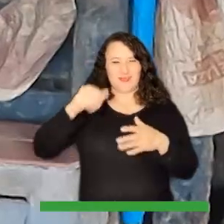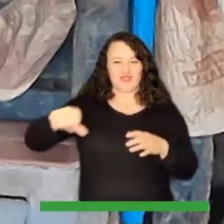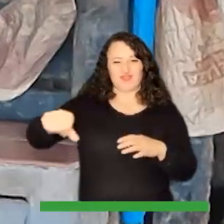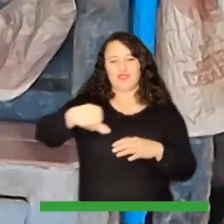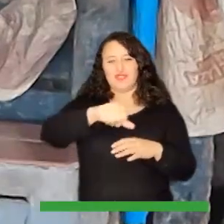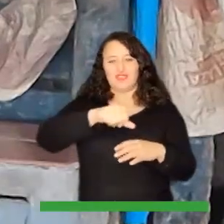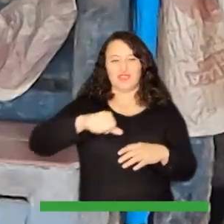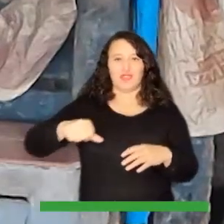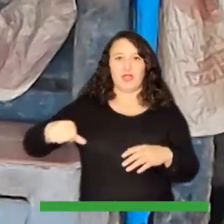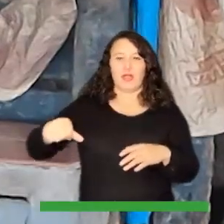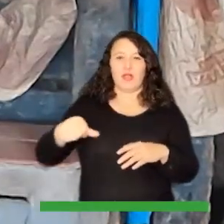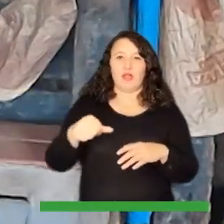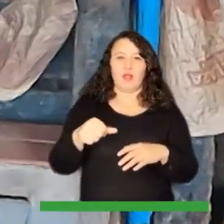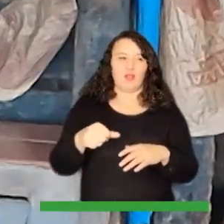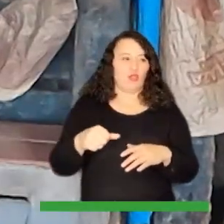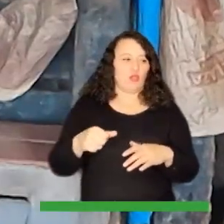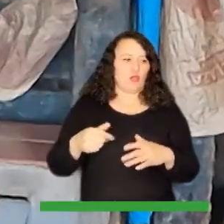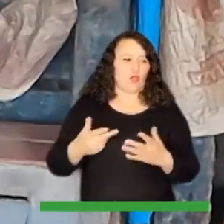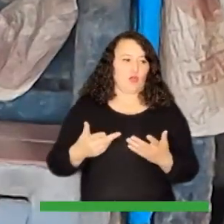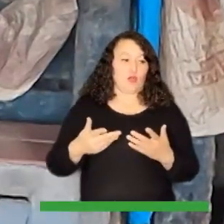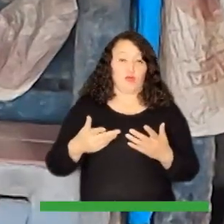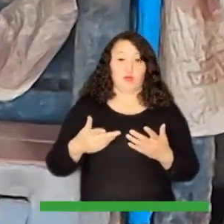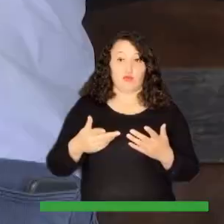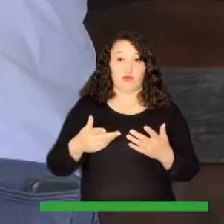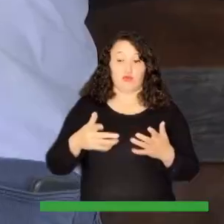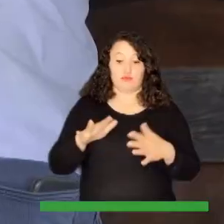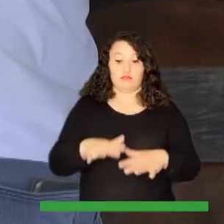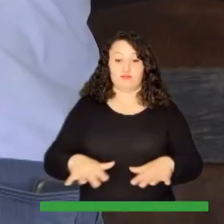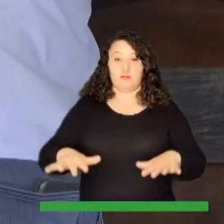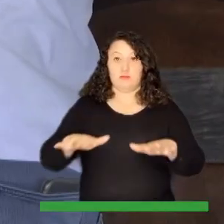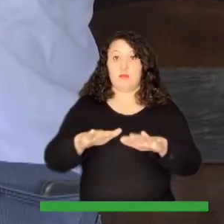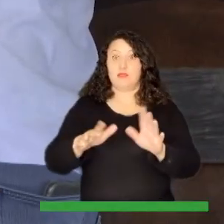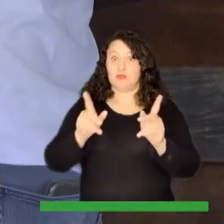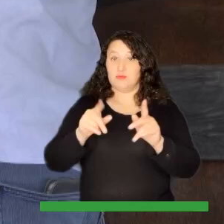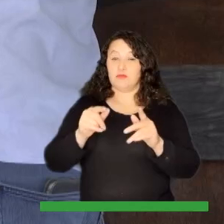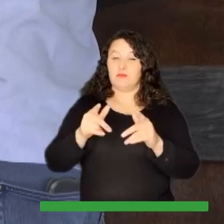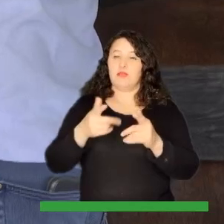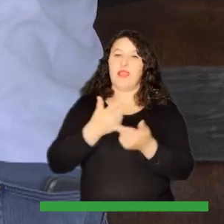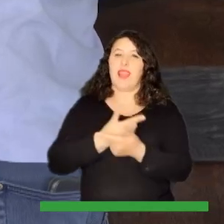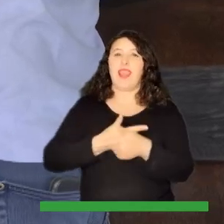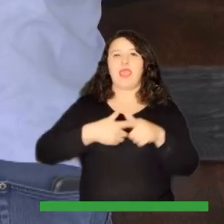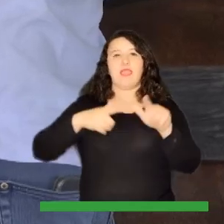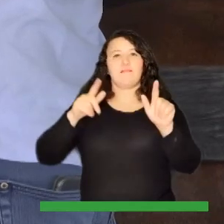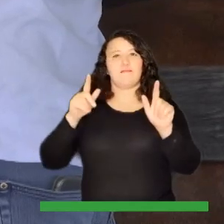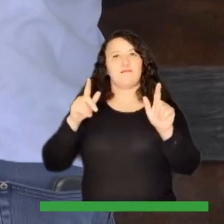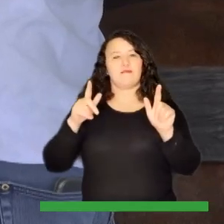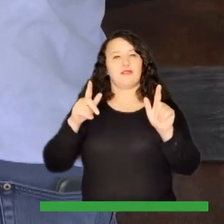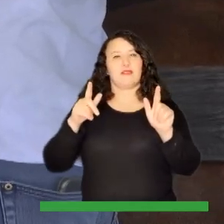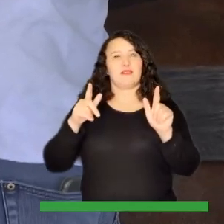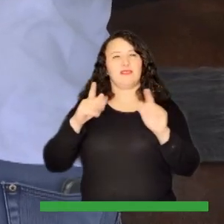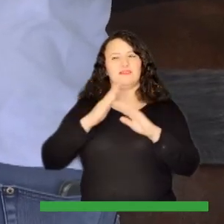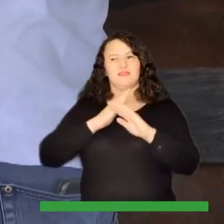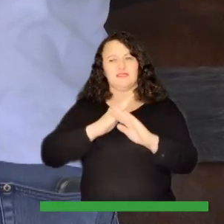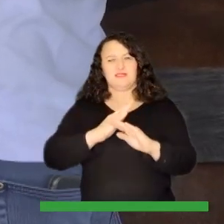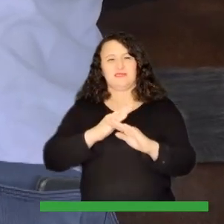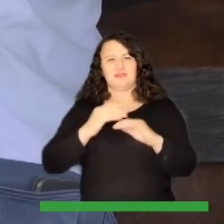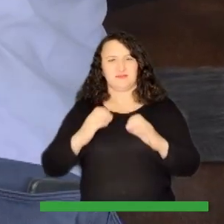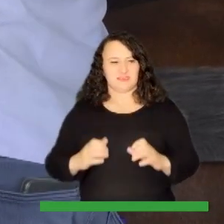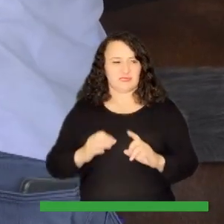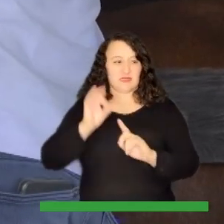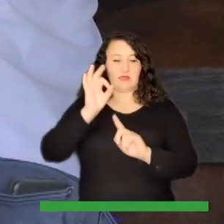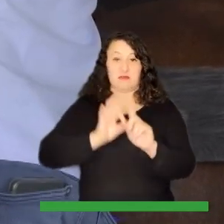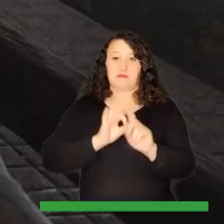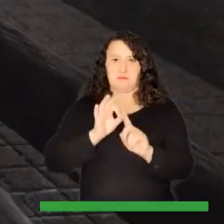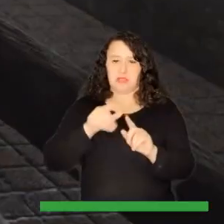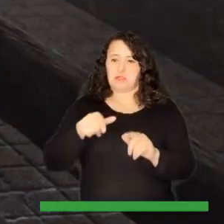que es el espacio donde se les hace el baño, también vincula a otra libertad, y ese es libres de molestias físicas y térmicas.